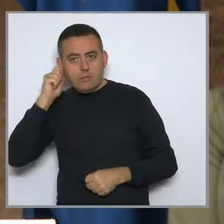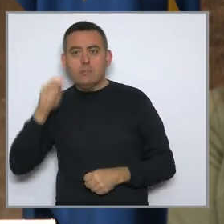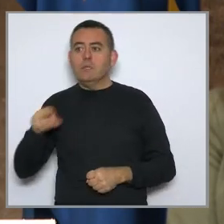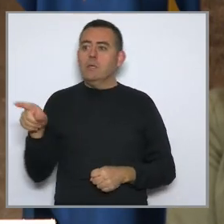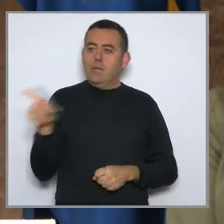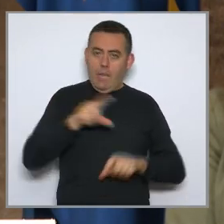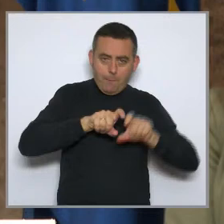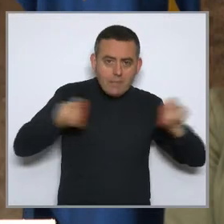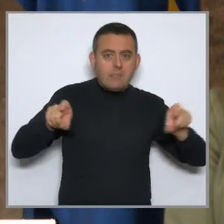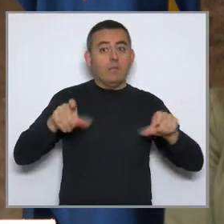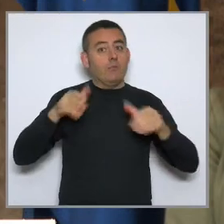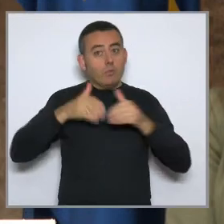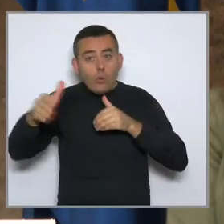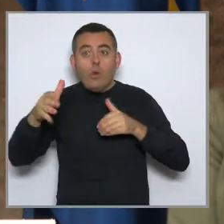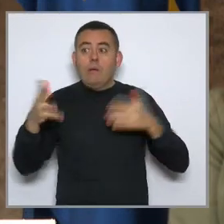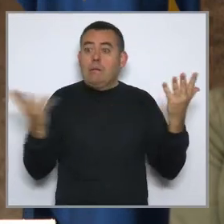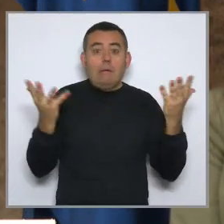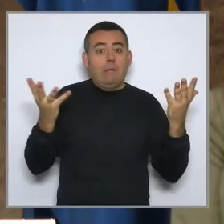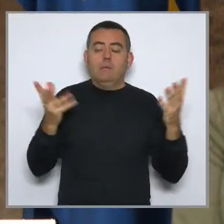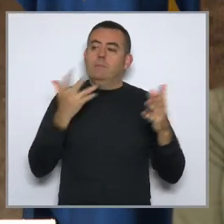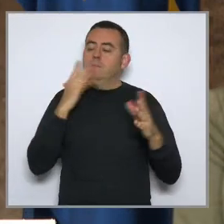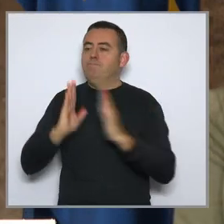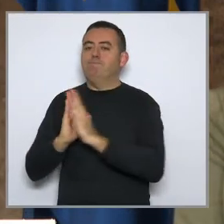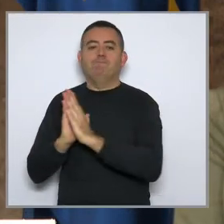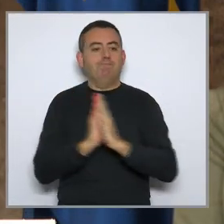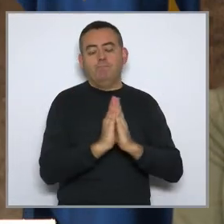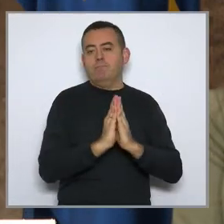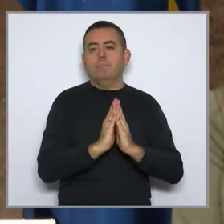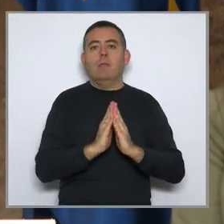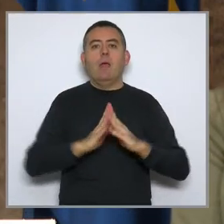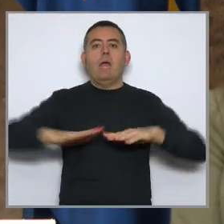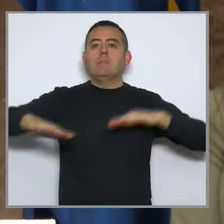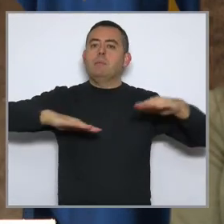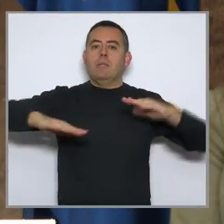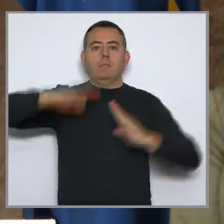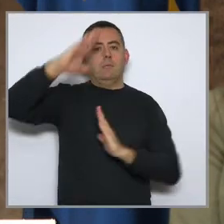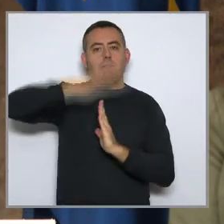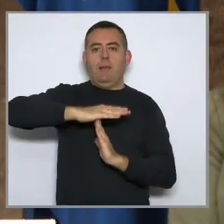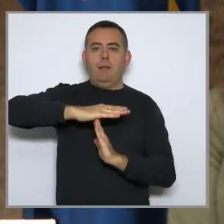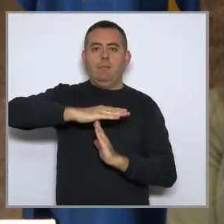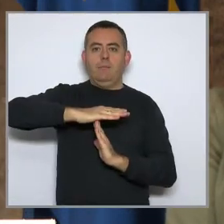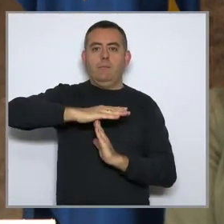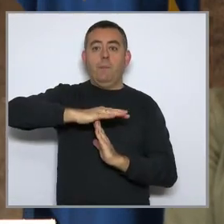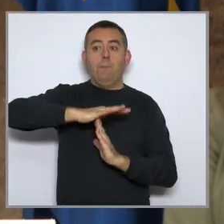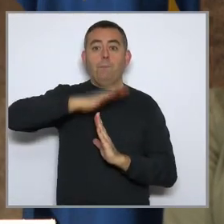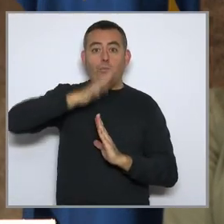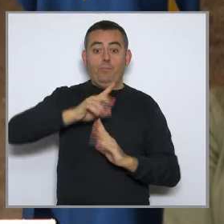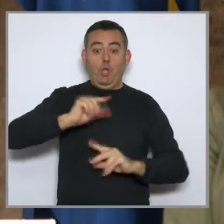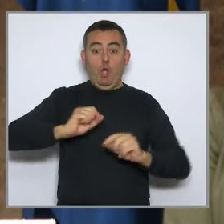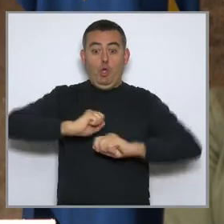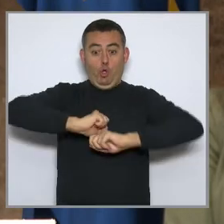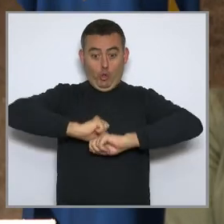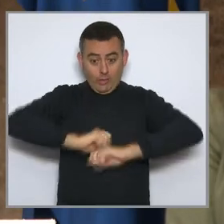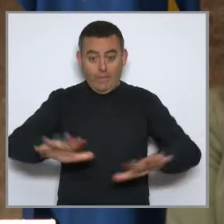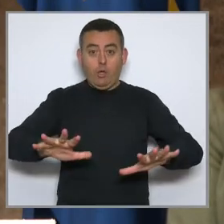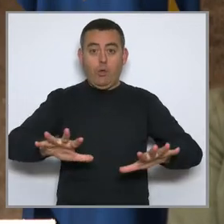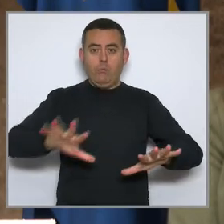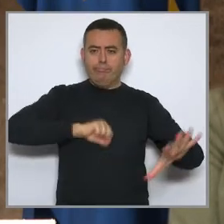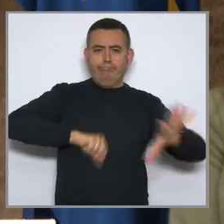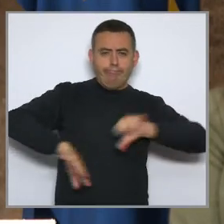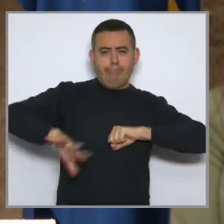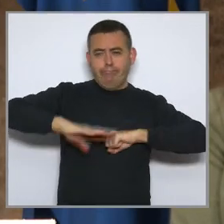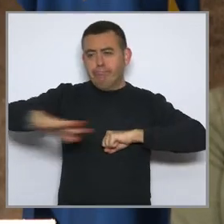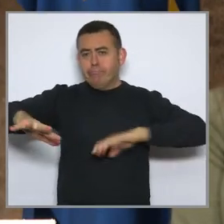actividad. Porque les obligamos a parar esa actividad para evitar el contagio, para evitar, en definitiva, los